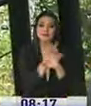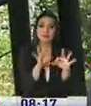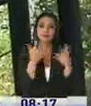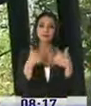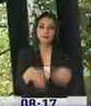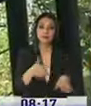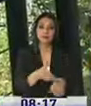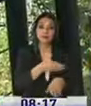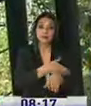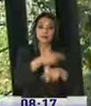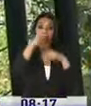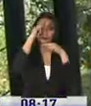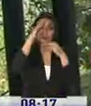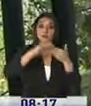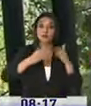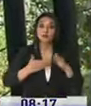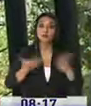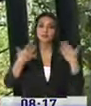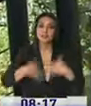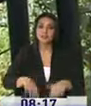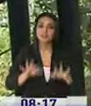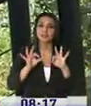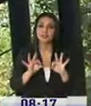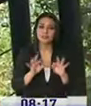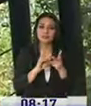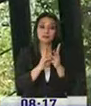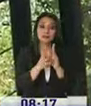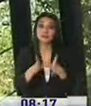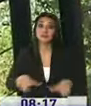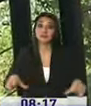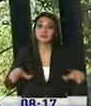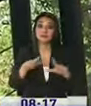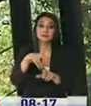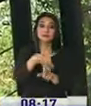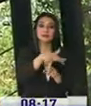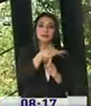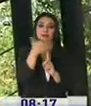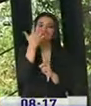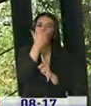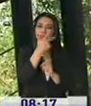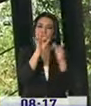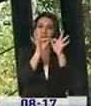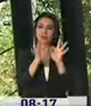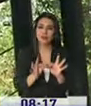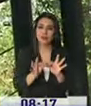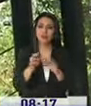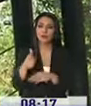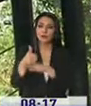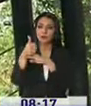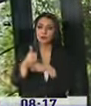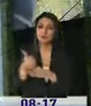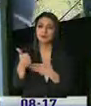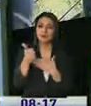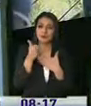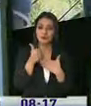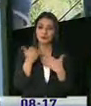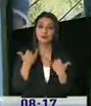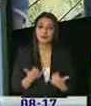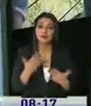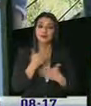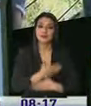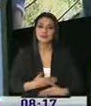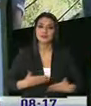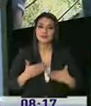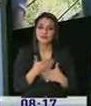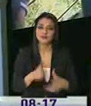como noticiero de la comunidad aquí a los vecinos este parque renovado en conjunto con las autoridades. Así que a disfrutar de